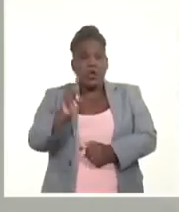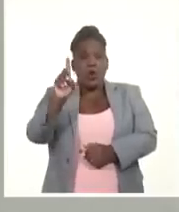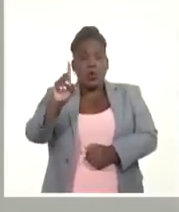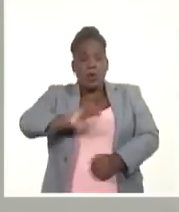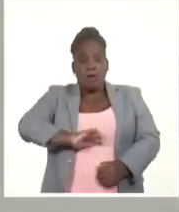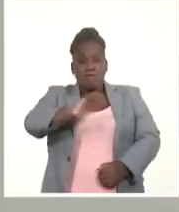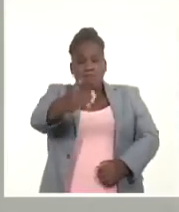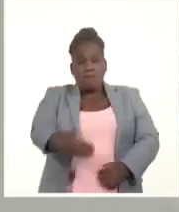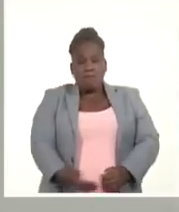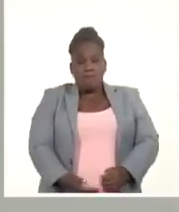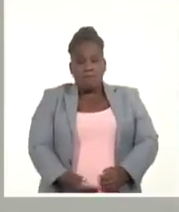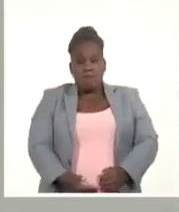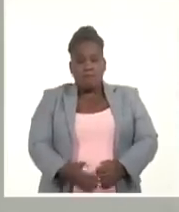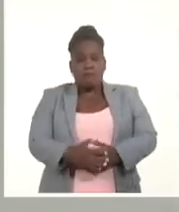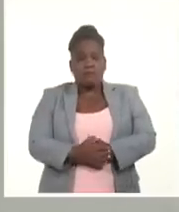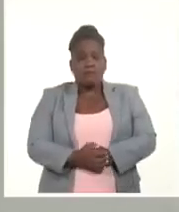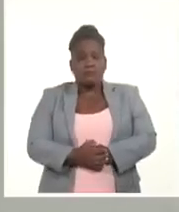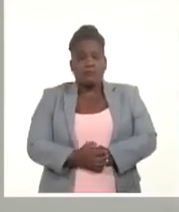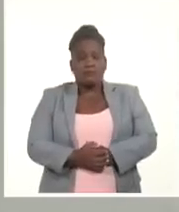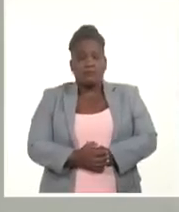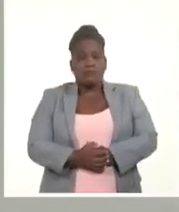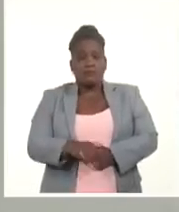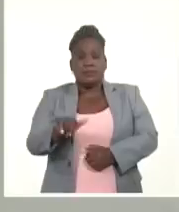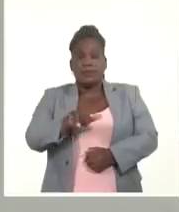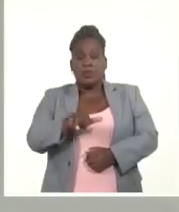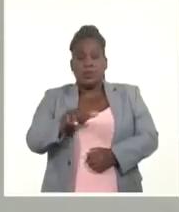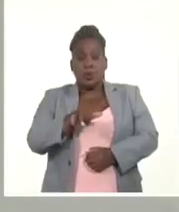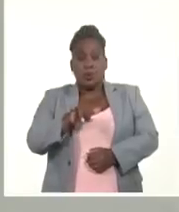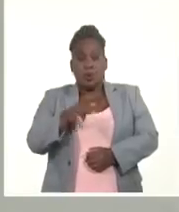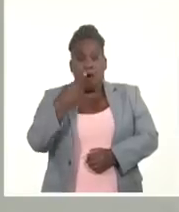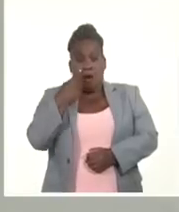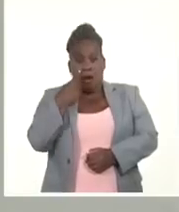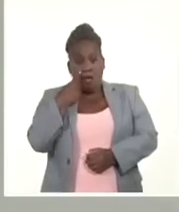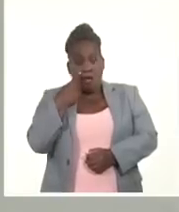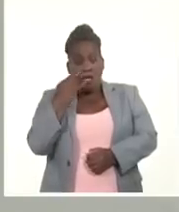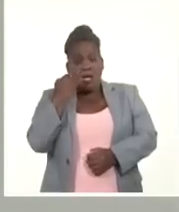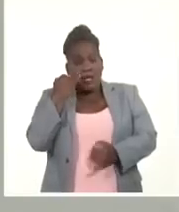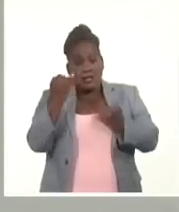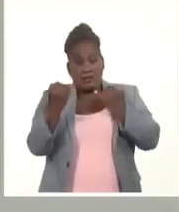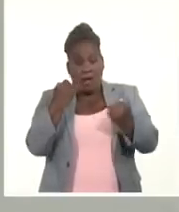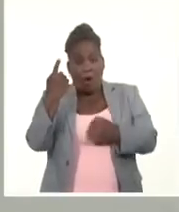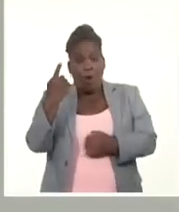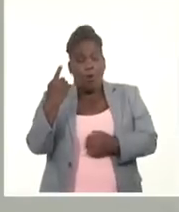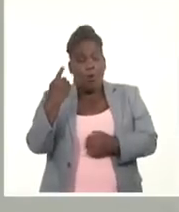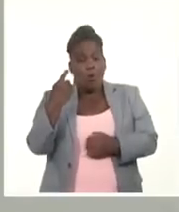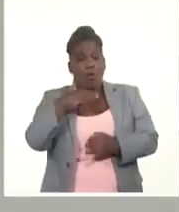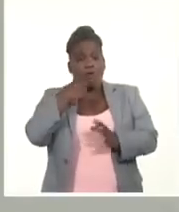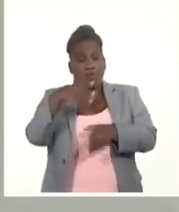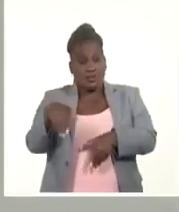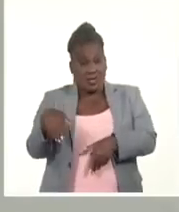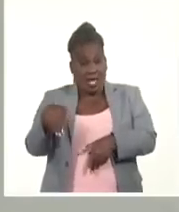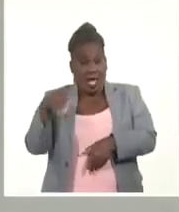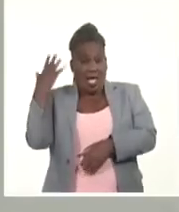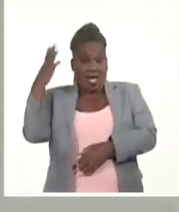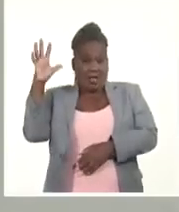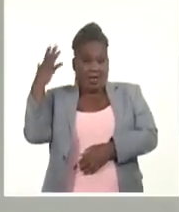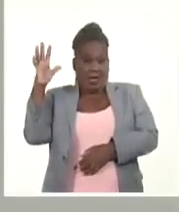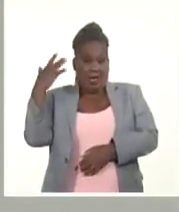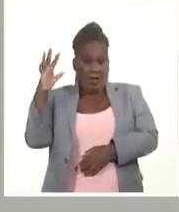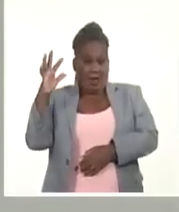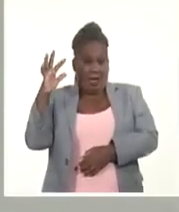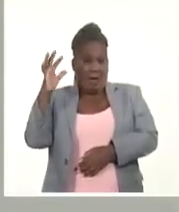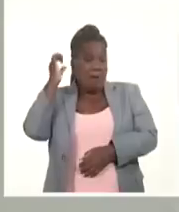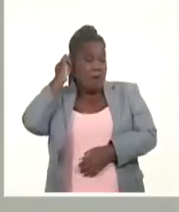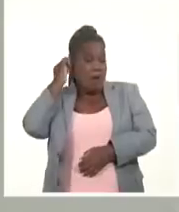embarazada, y se ha identificado una paciente, una fallecida femenina extranjera de